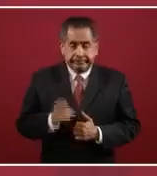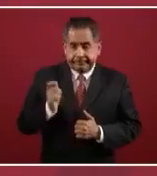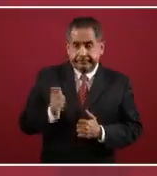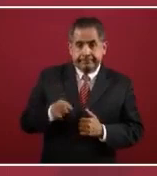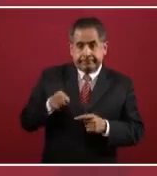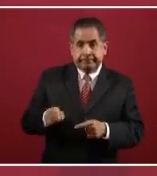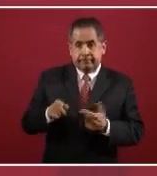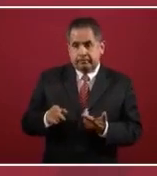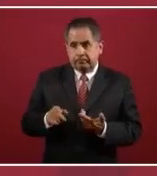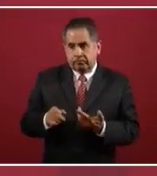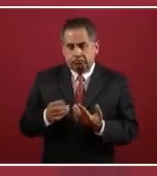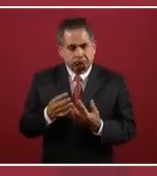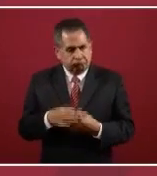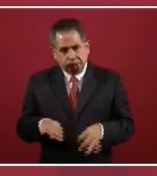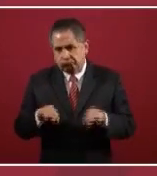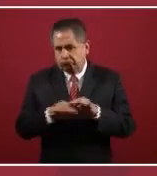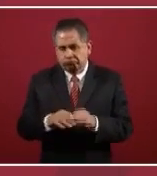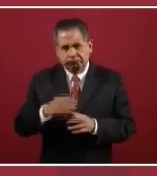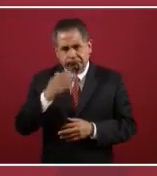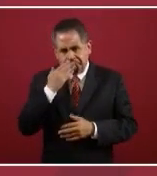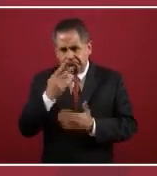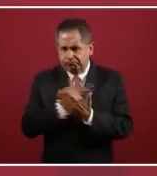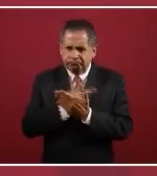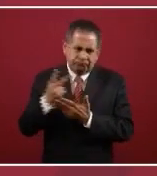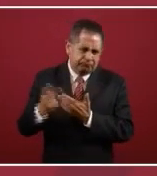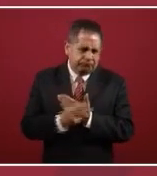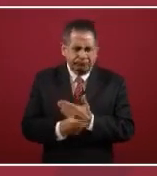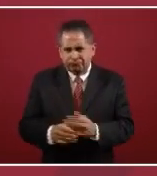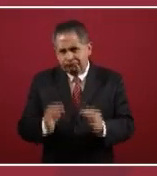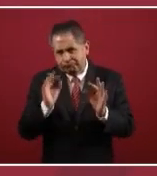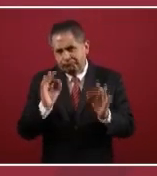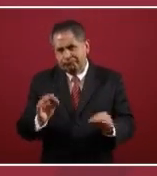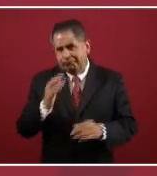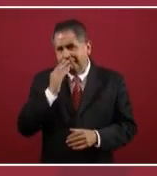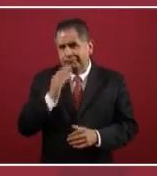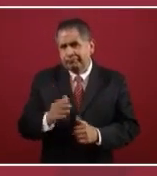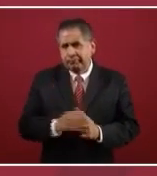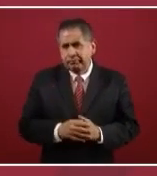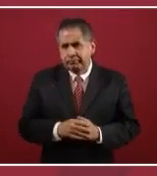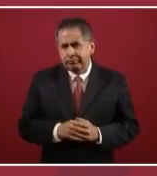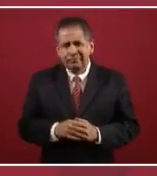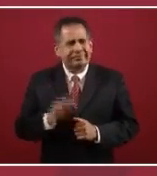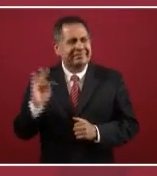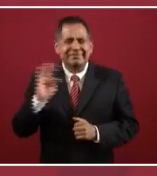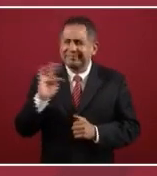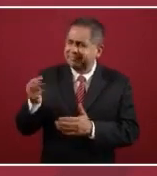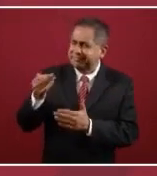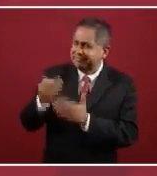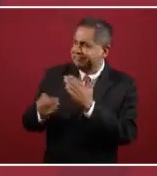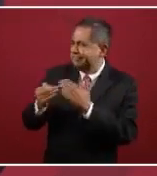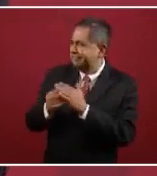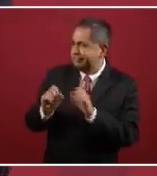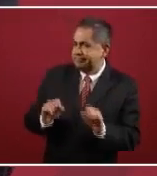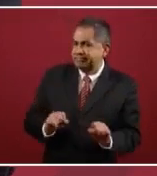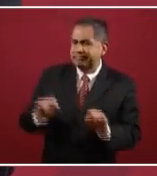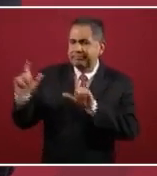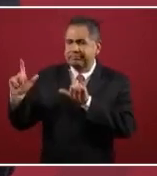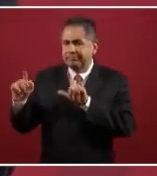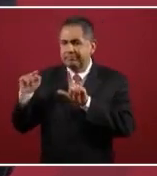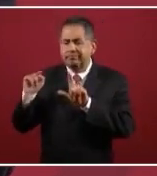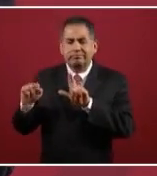un extraordinario programa. A lo mejor faltó la lámina del